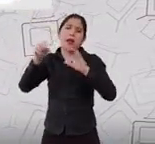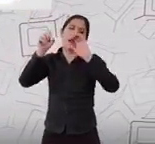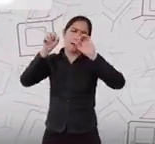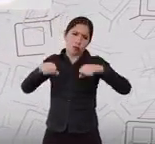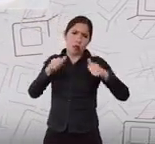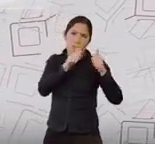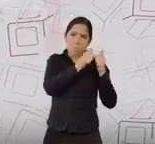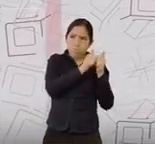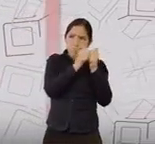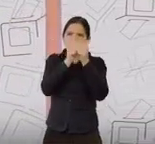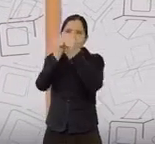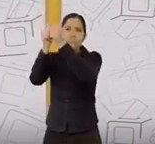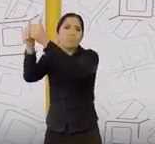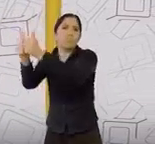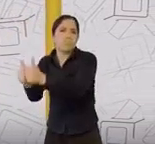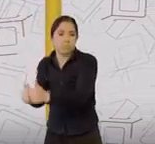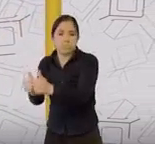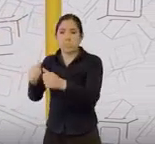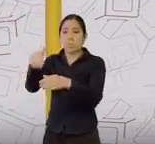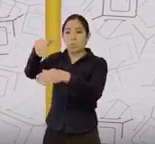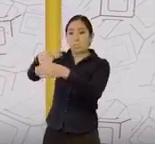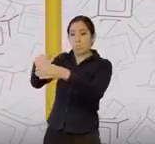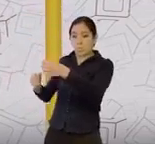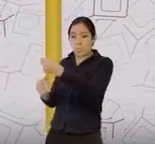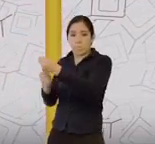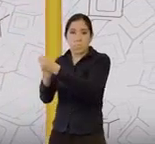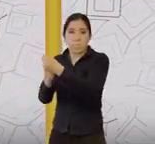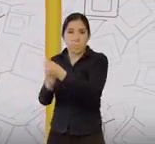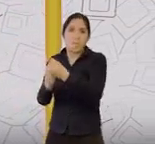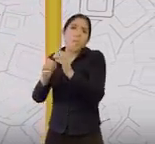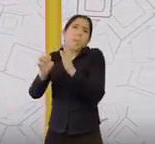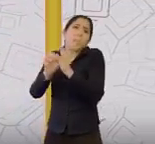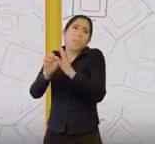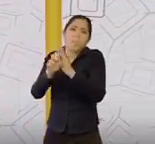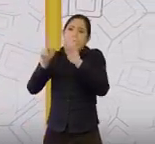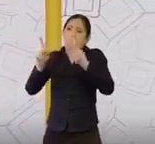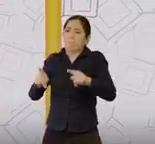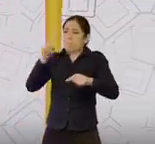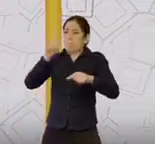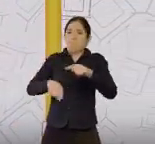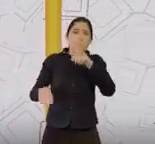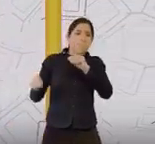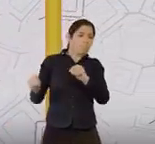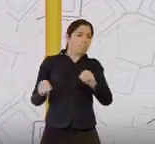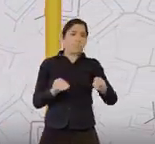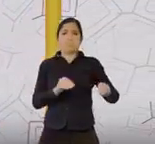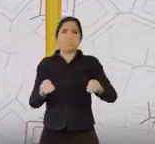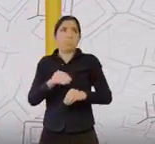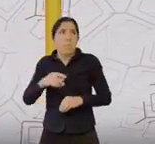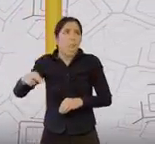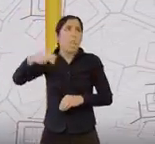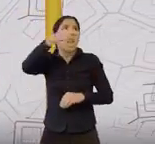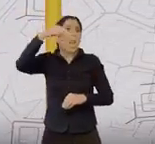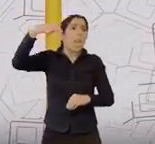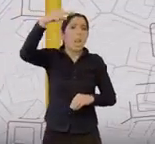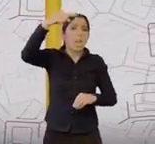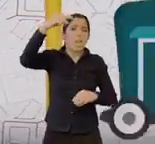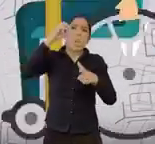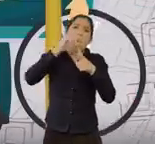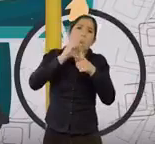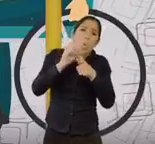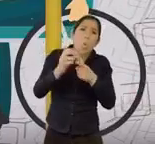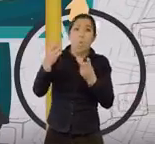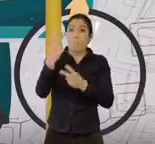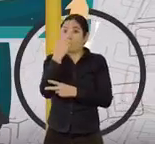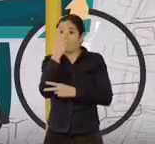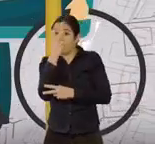voto asistido, que es para personas que tengan dificultades de movilización o que sean no videntes o con